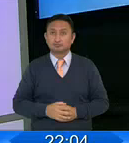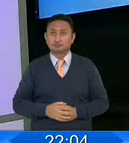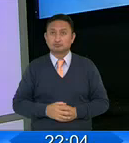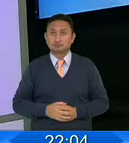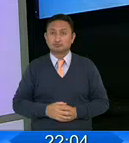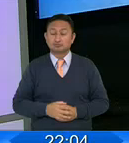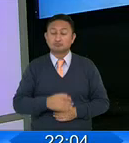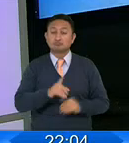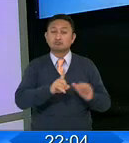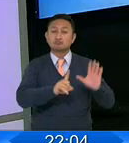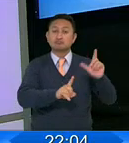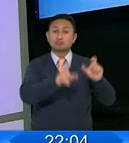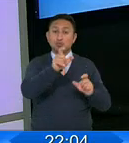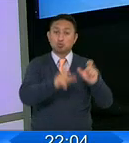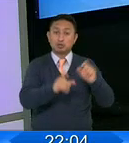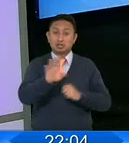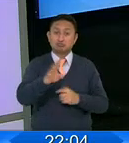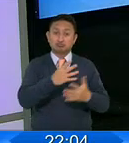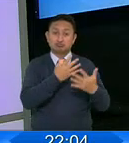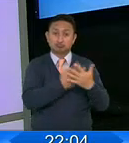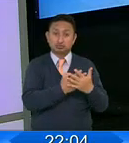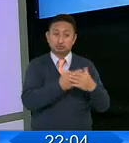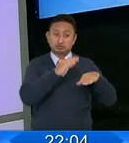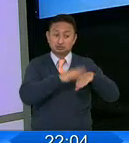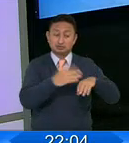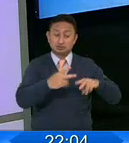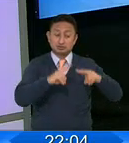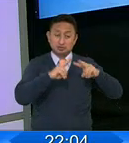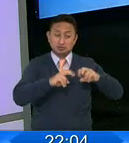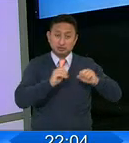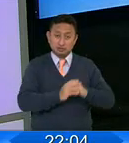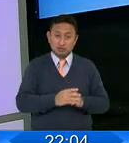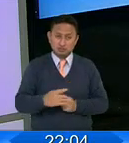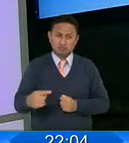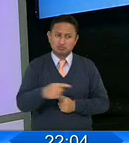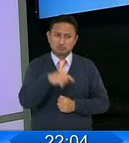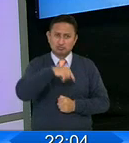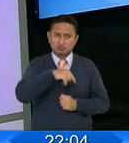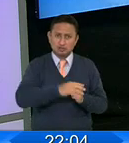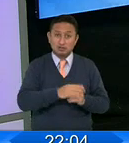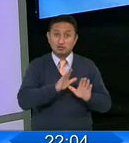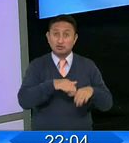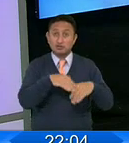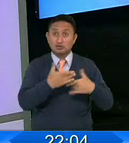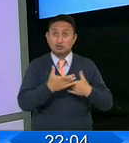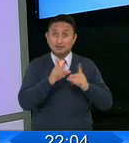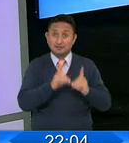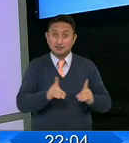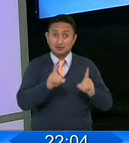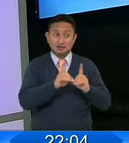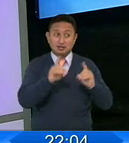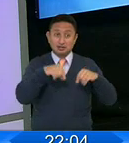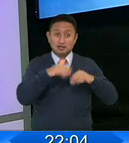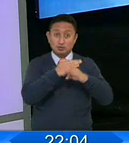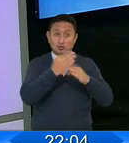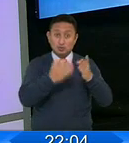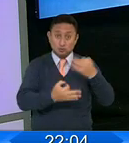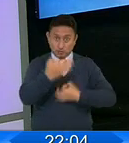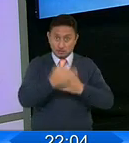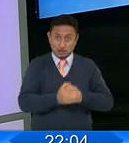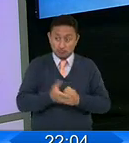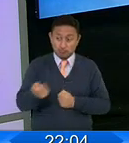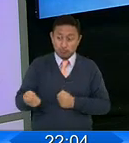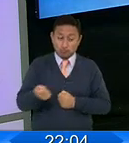6 personas fueron detenidas por una investigación sobre supuesta interceptación de datos en la función judicial